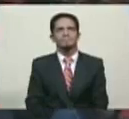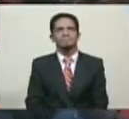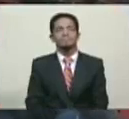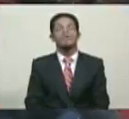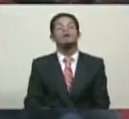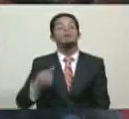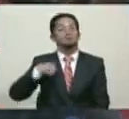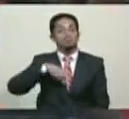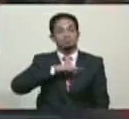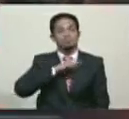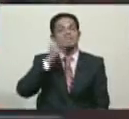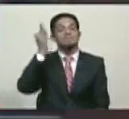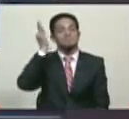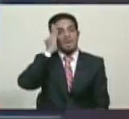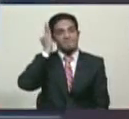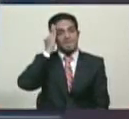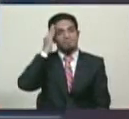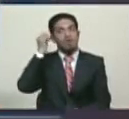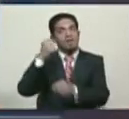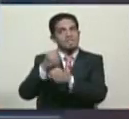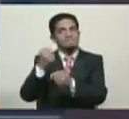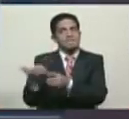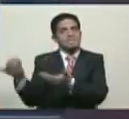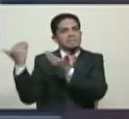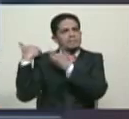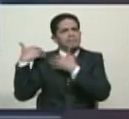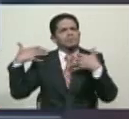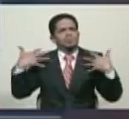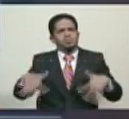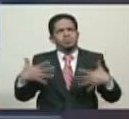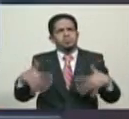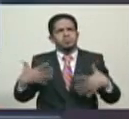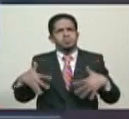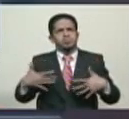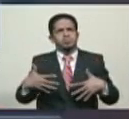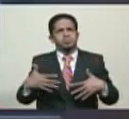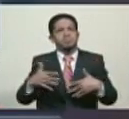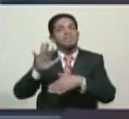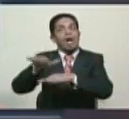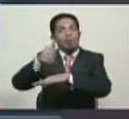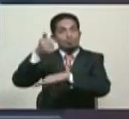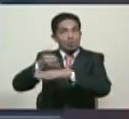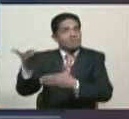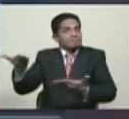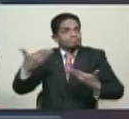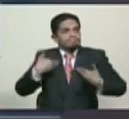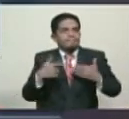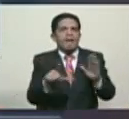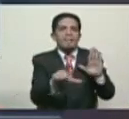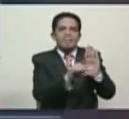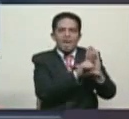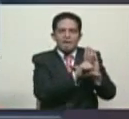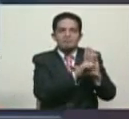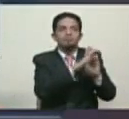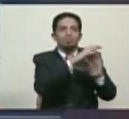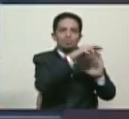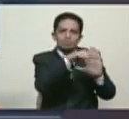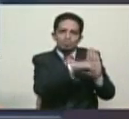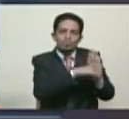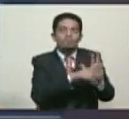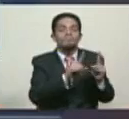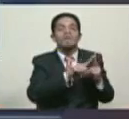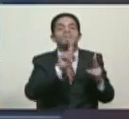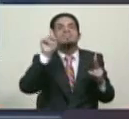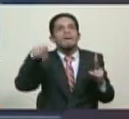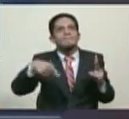Estamos conscientes de la tarea que tenemos por delante. Tenemos la autoridad que nos da la ley y la Constitución. También el